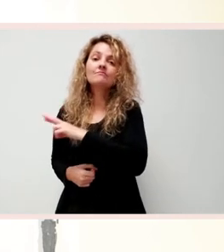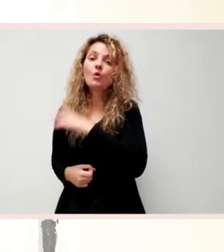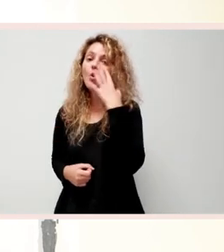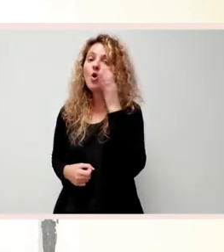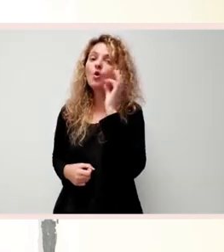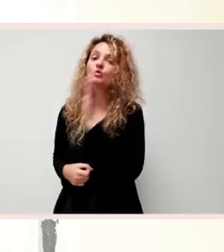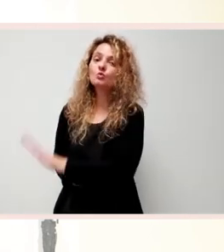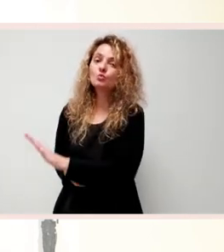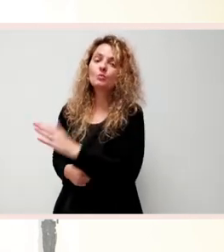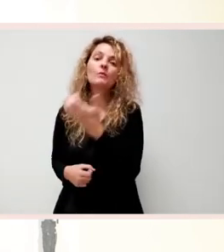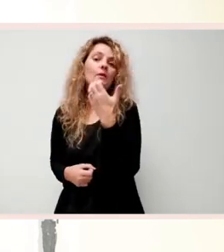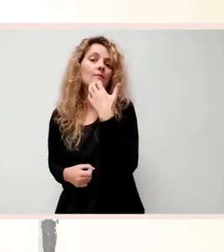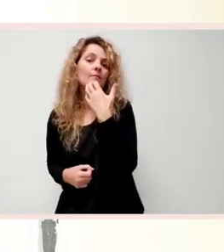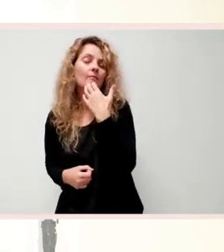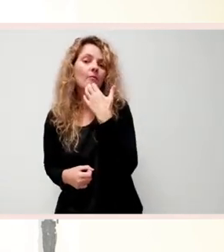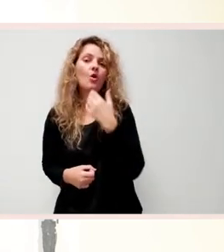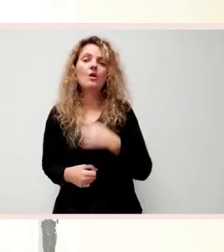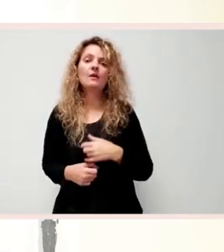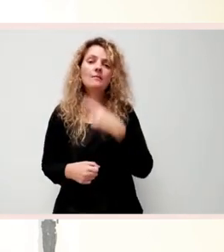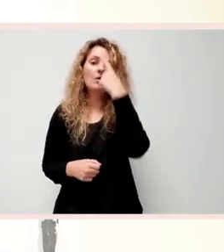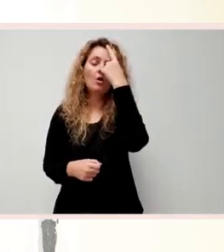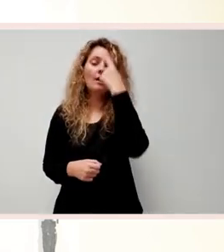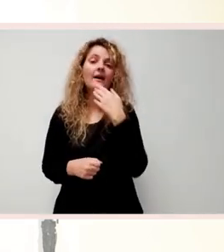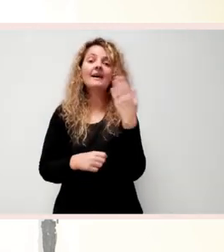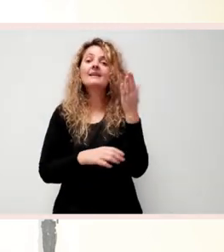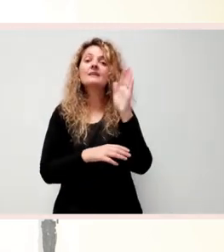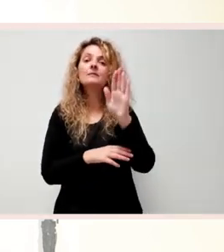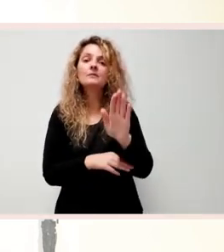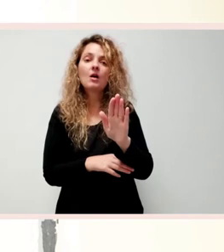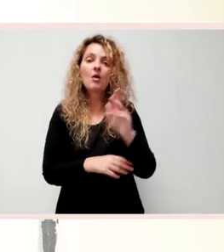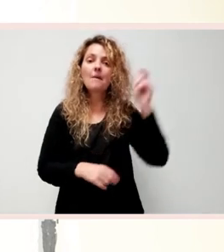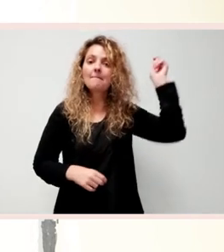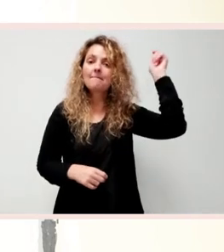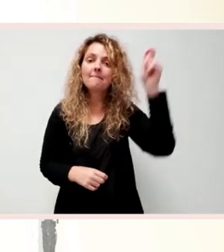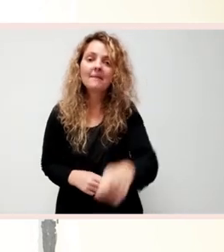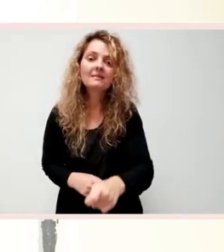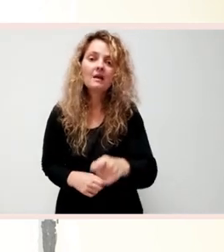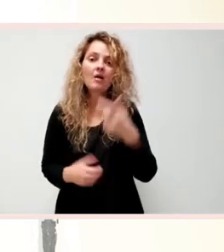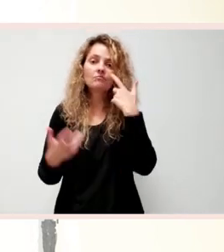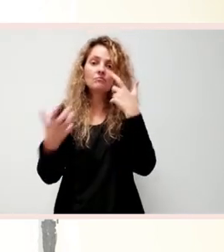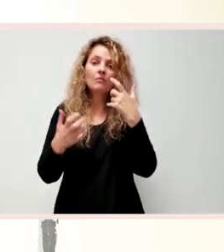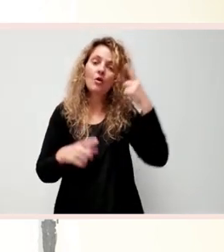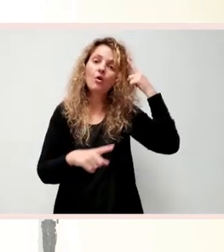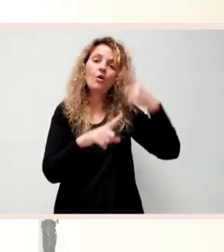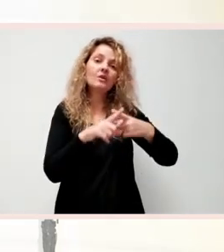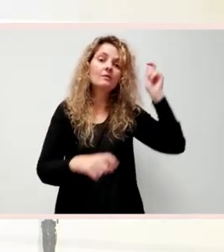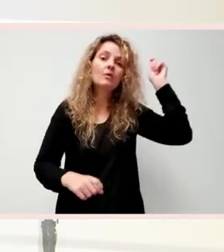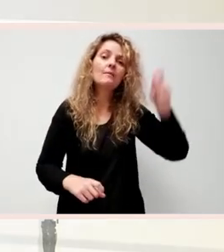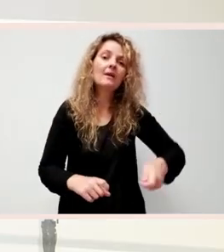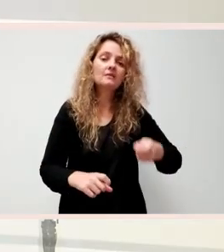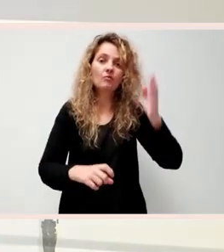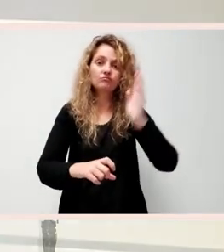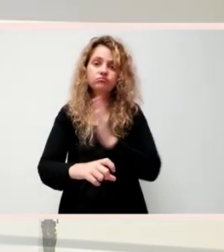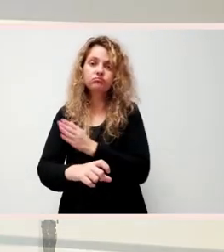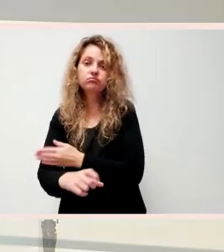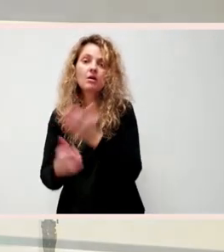do ritual, como sería a representación dese machado para facer esa partición das carnes, o sacrificio